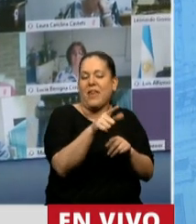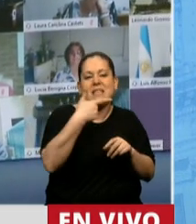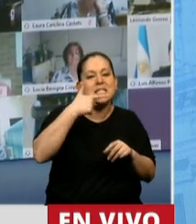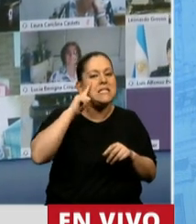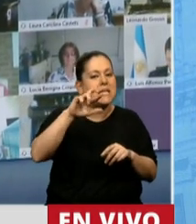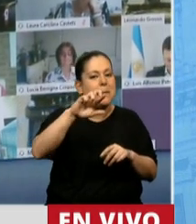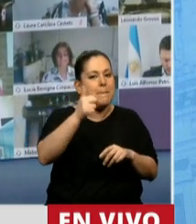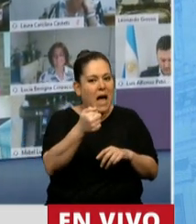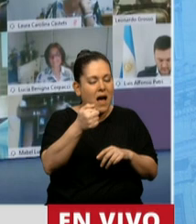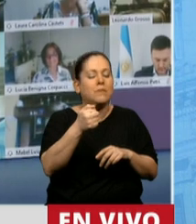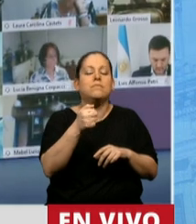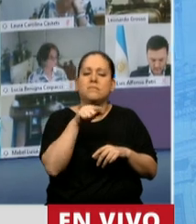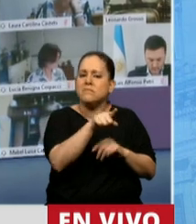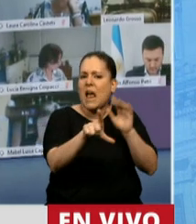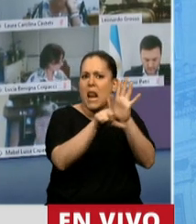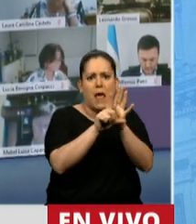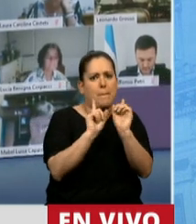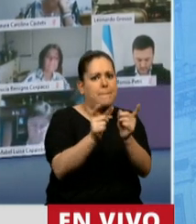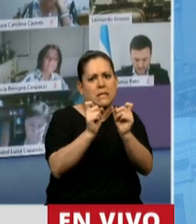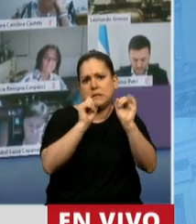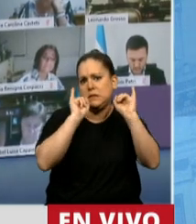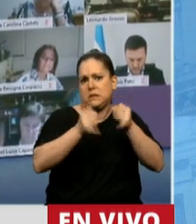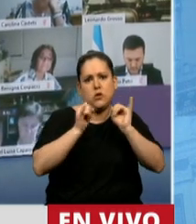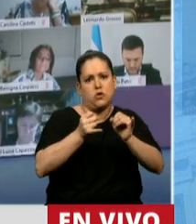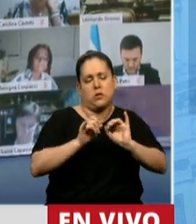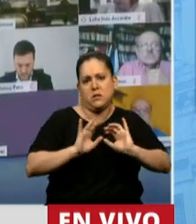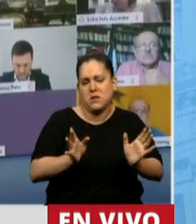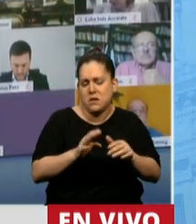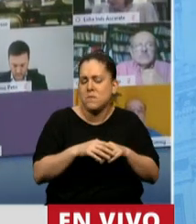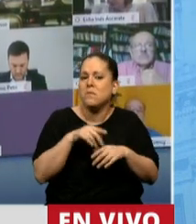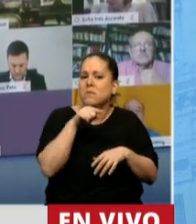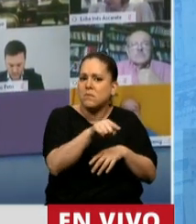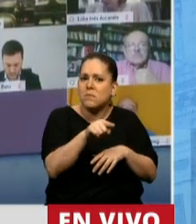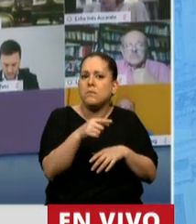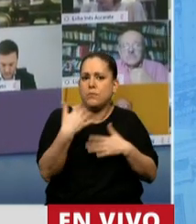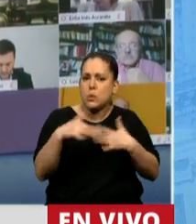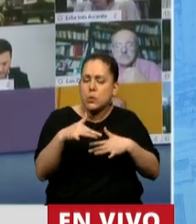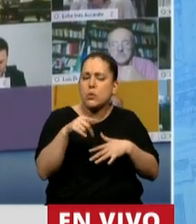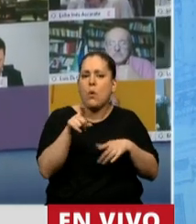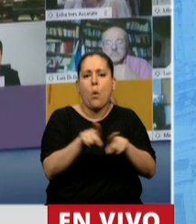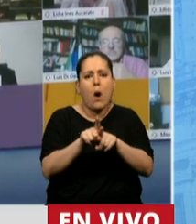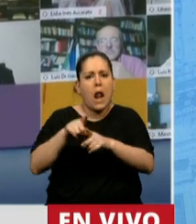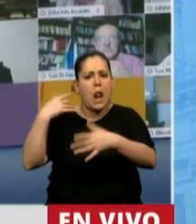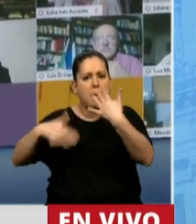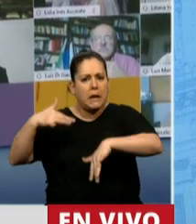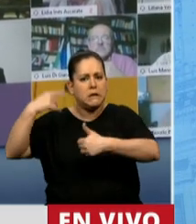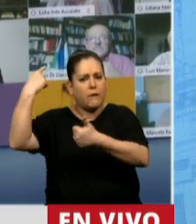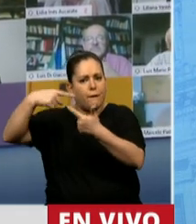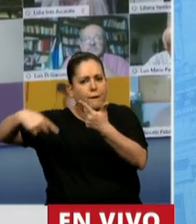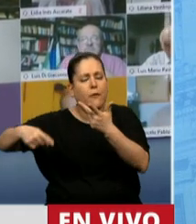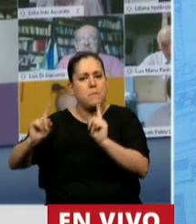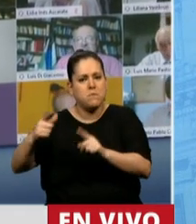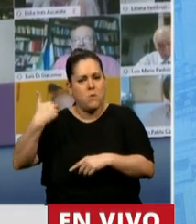sipa es una ley necesaria pero es uno de los tantos atajos como las emergencias que empleamos los